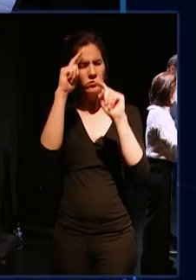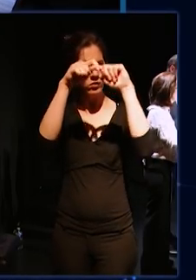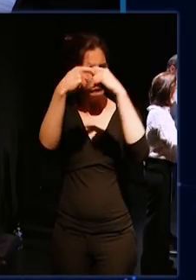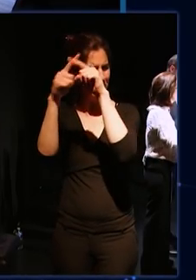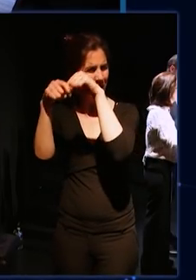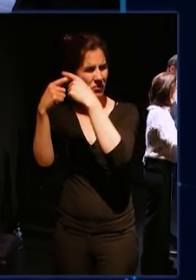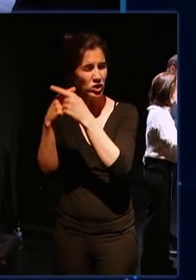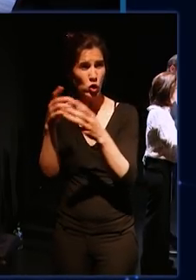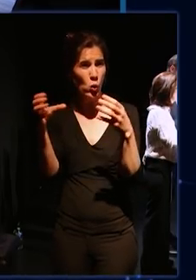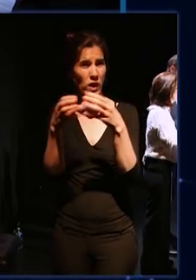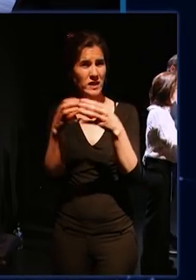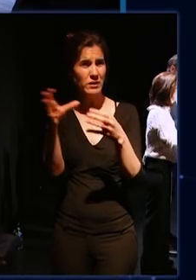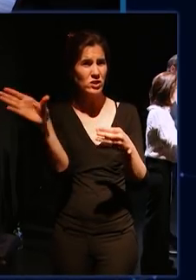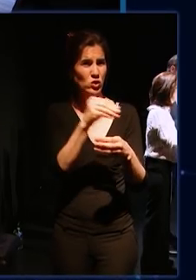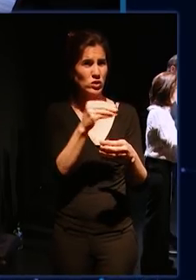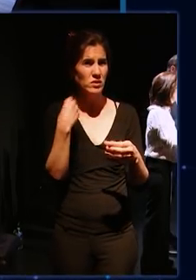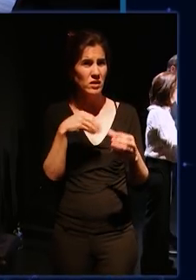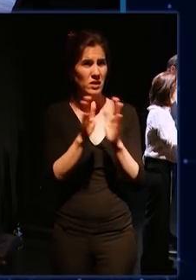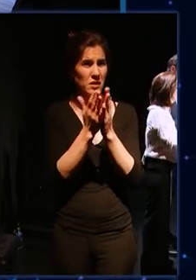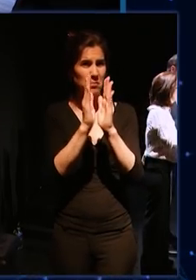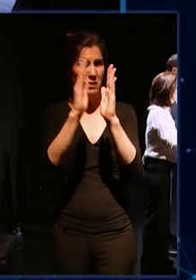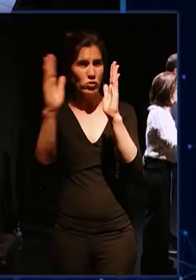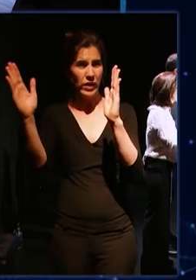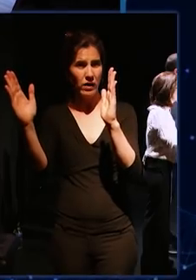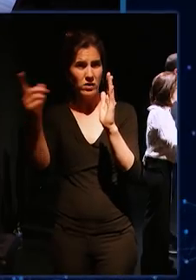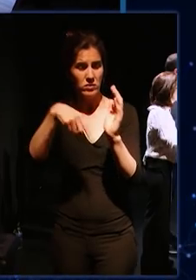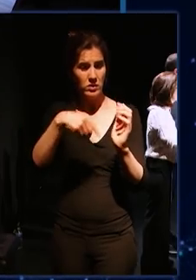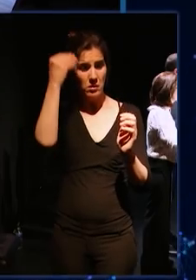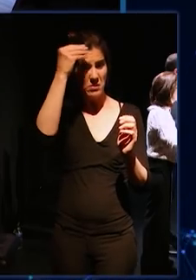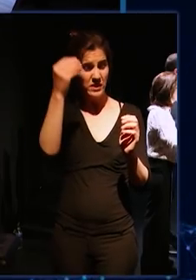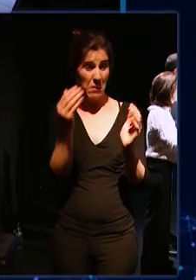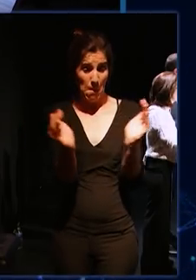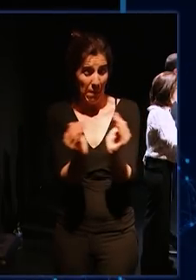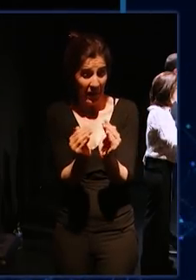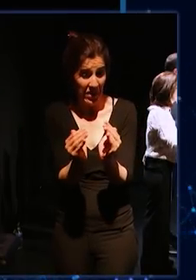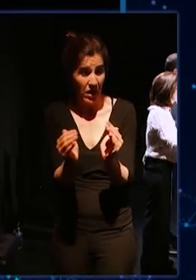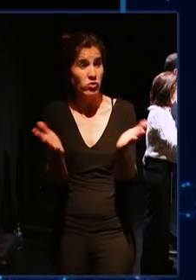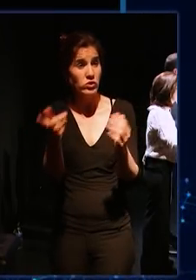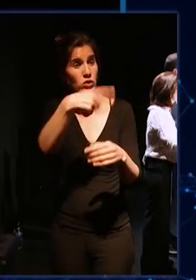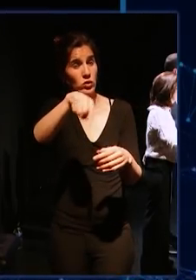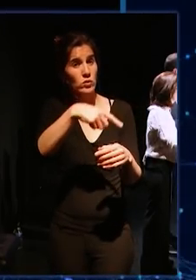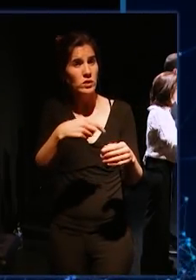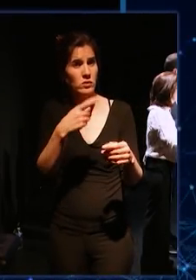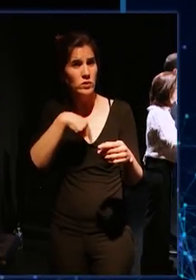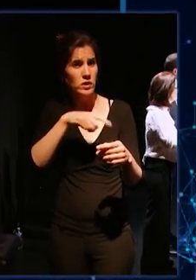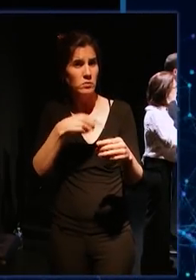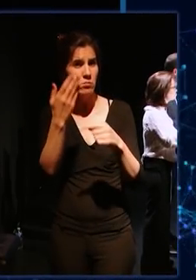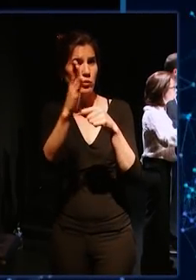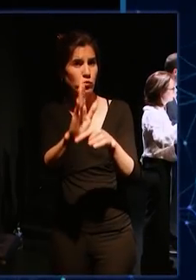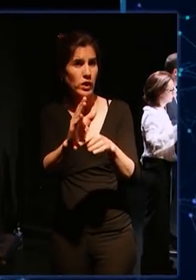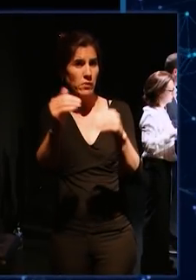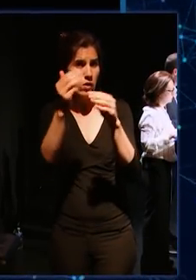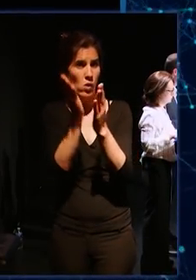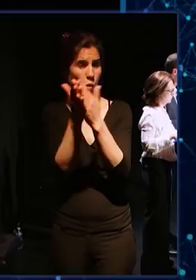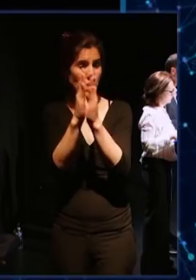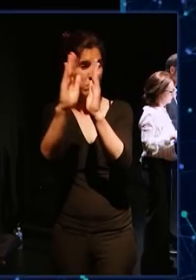biblioteca. Creemos que se nos está quedando pequeña. Entonces, proponemos la creación de una biblioteca en otra parte del municipio. Y es una reflexión